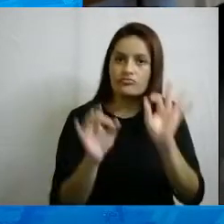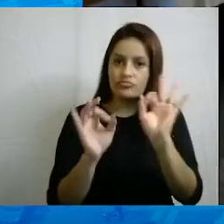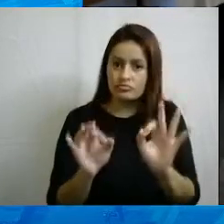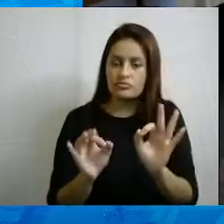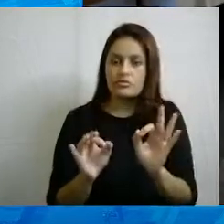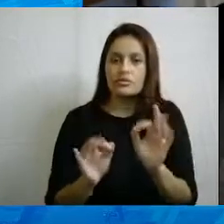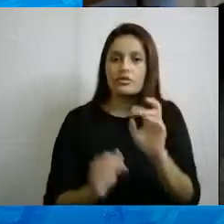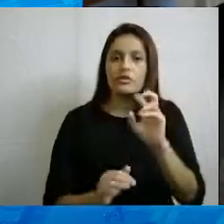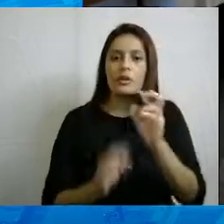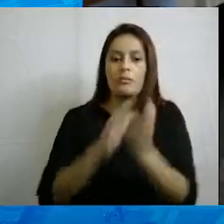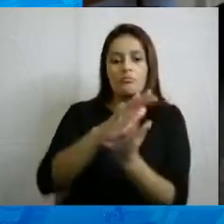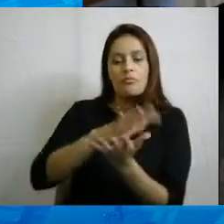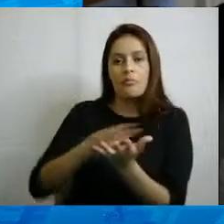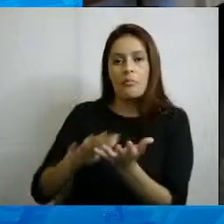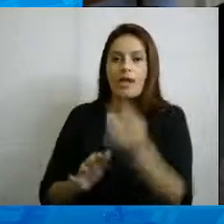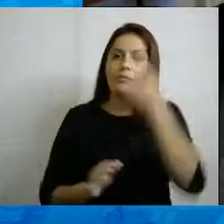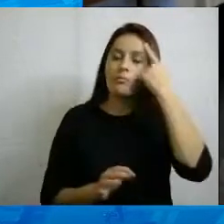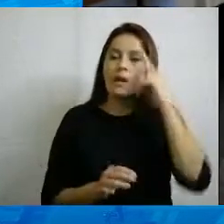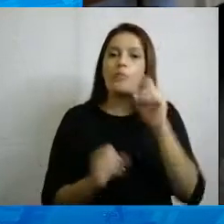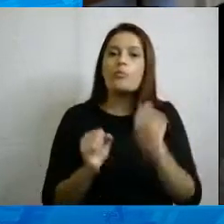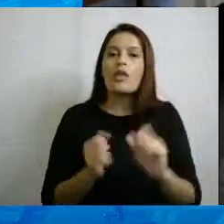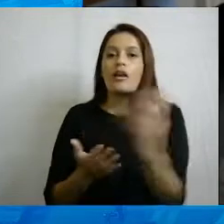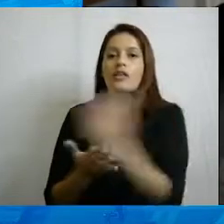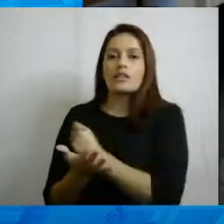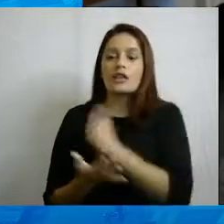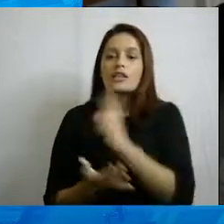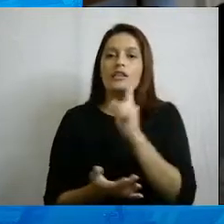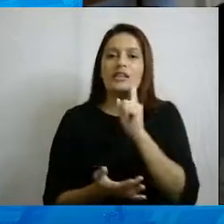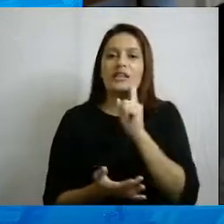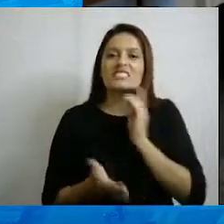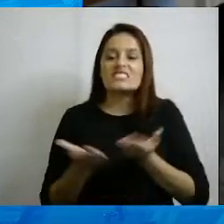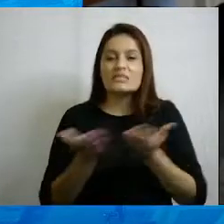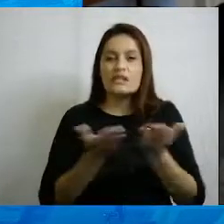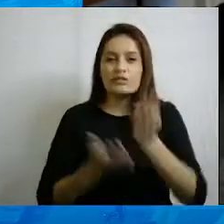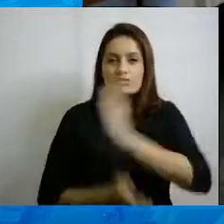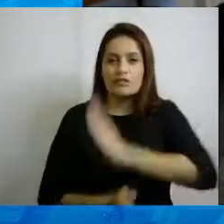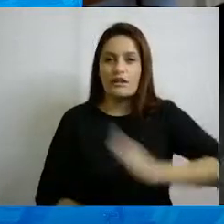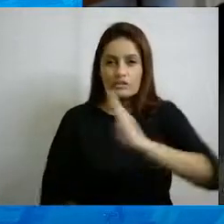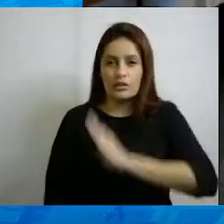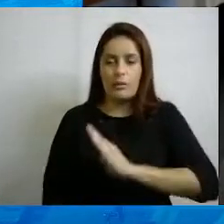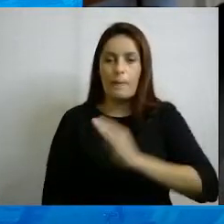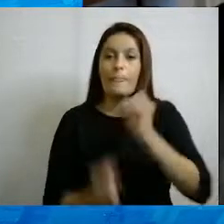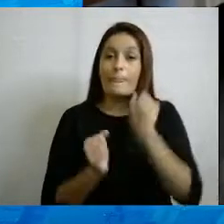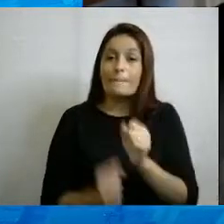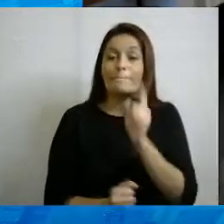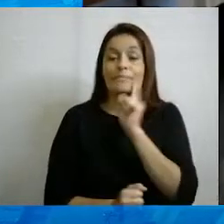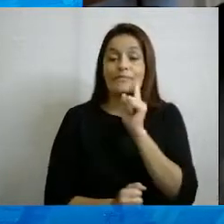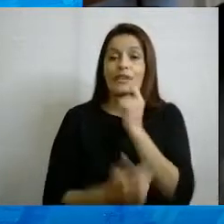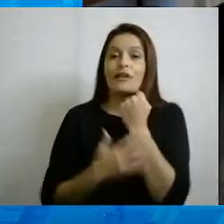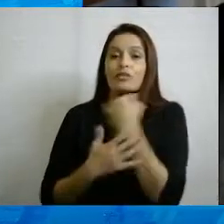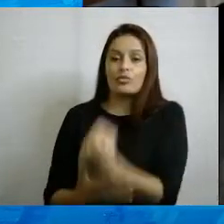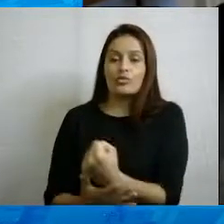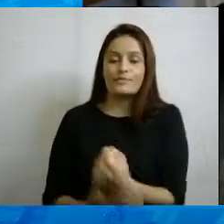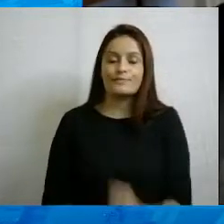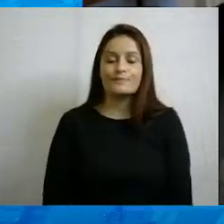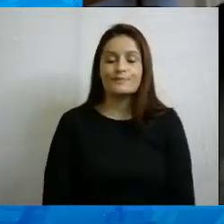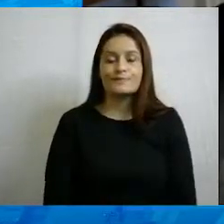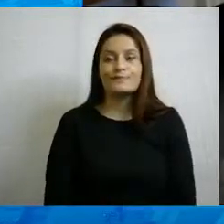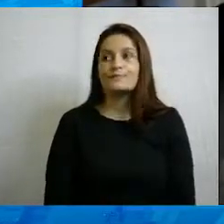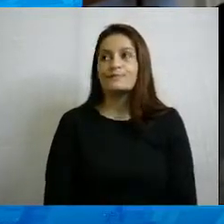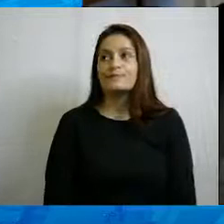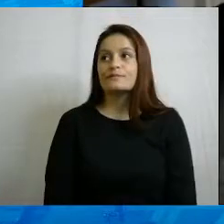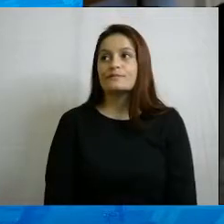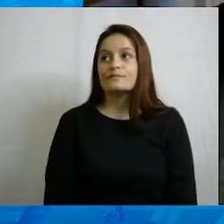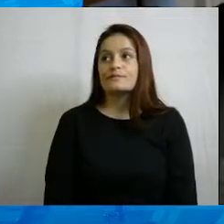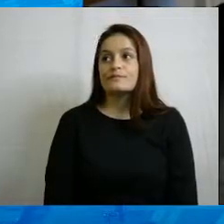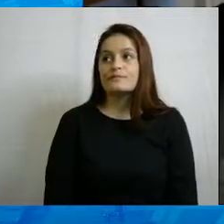plano, para así también optar a tener nuestro servicio básico y poder contar con su ayuda.